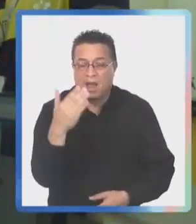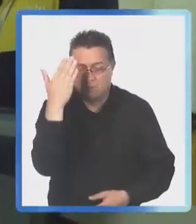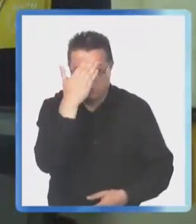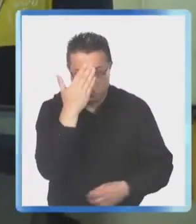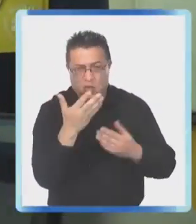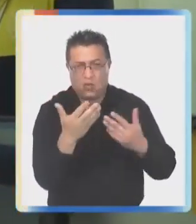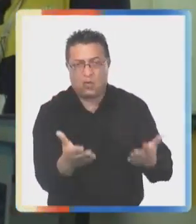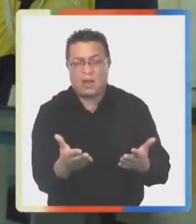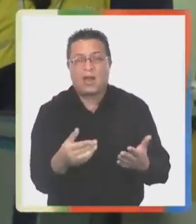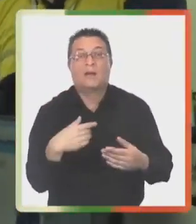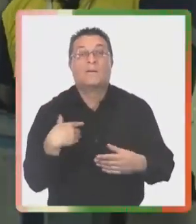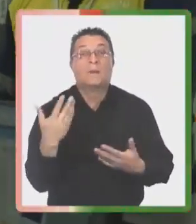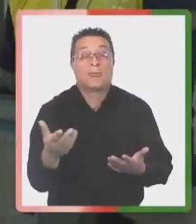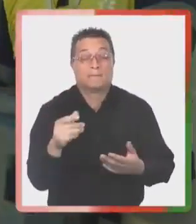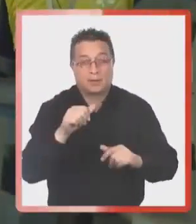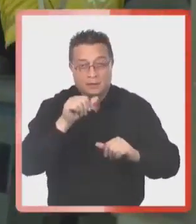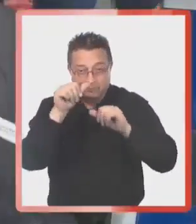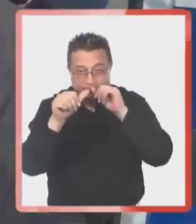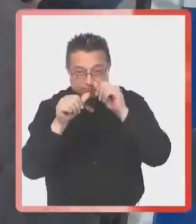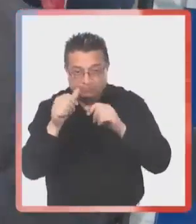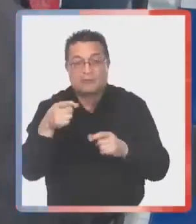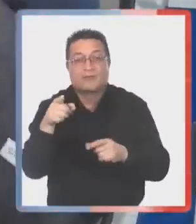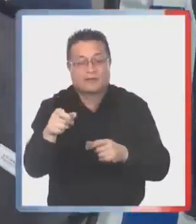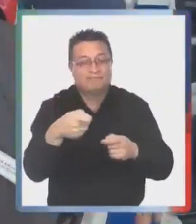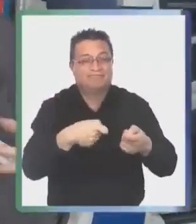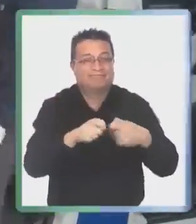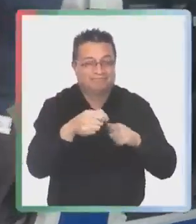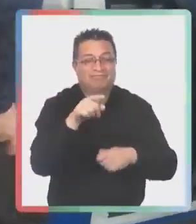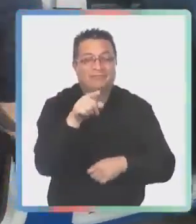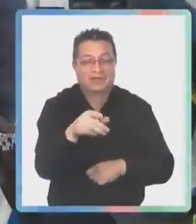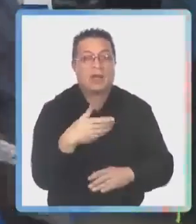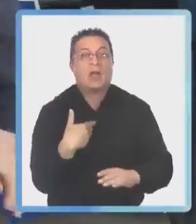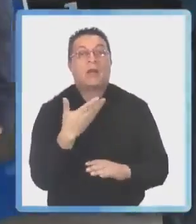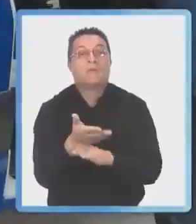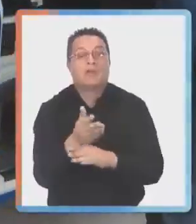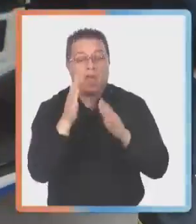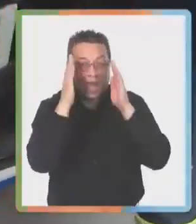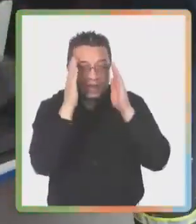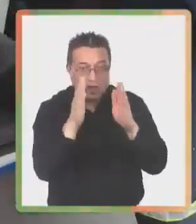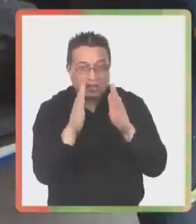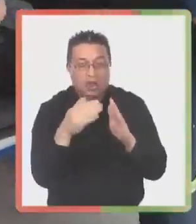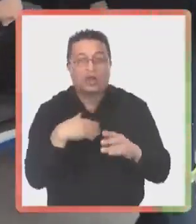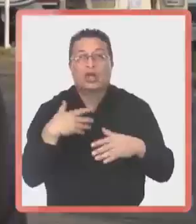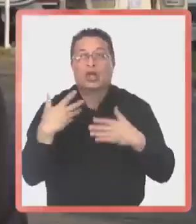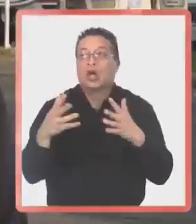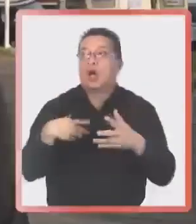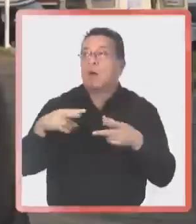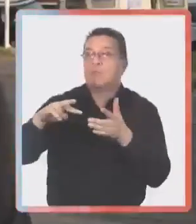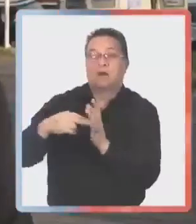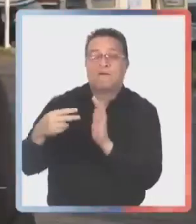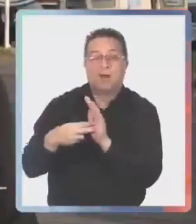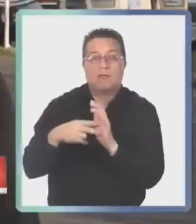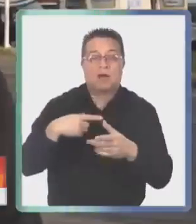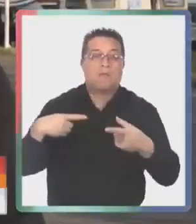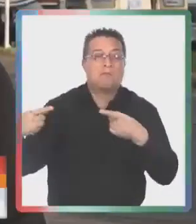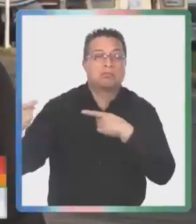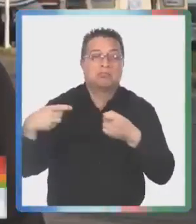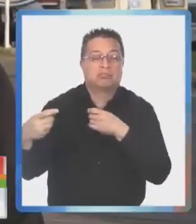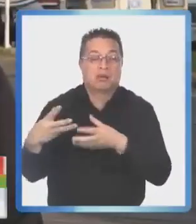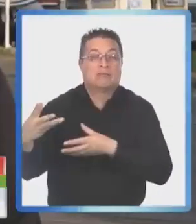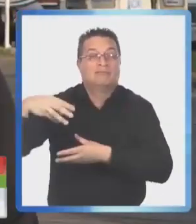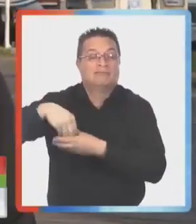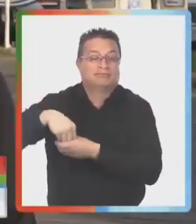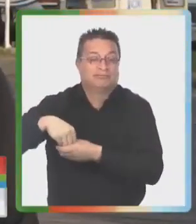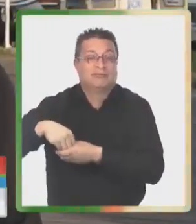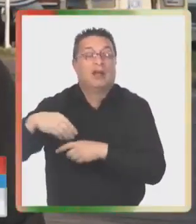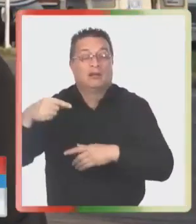situaciones que nos preocupan. Por parte de narcotraficantes que llegan a pedir atención después de haber tenido algunas